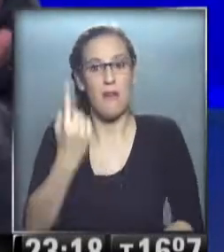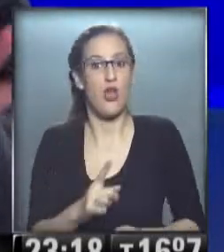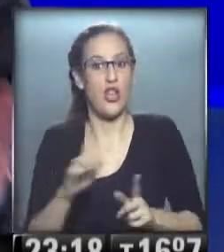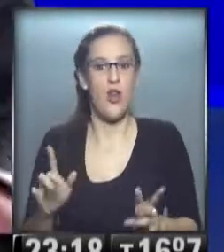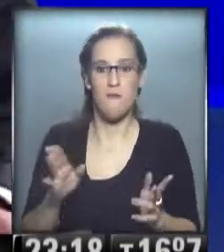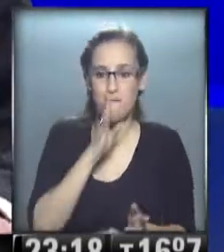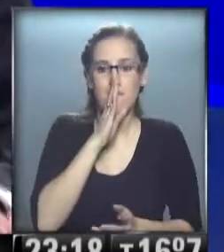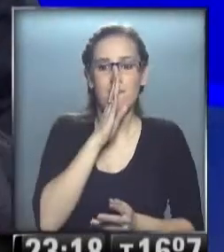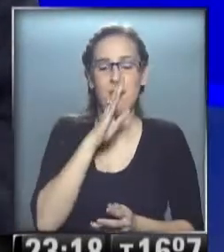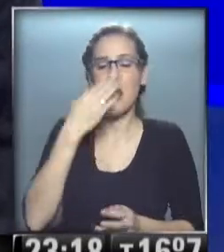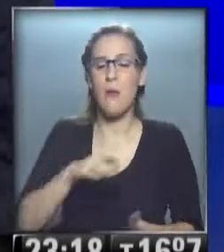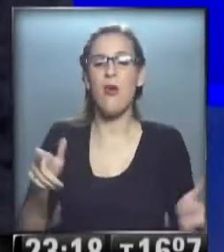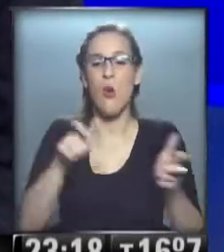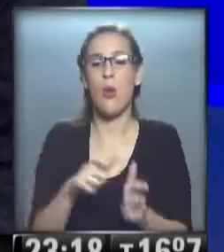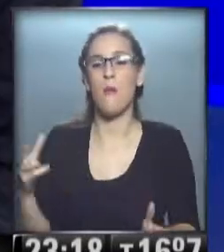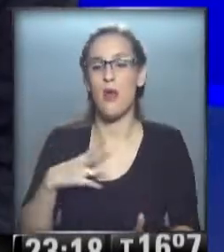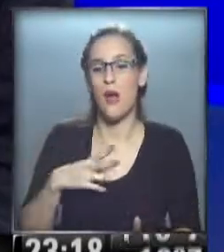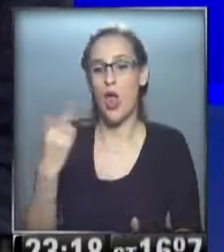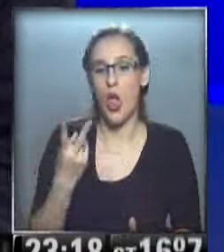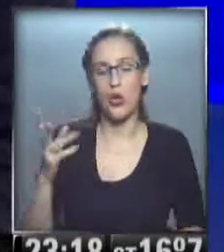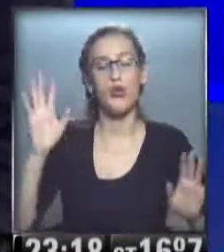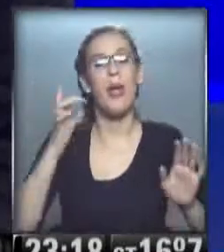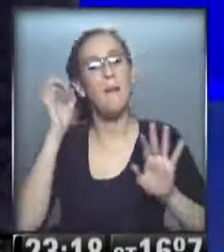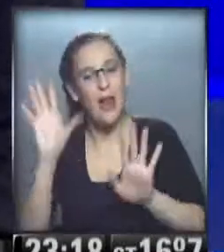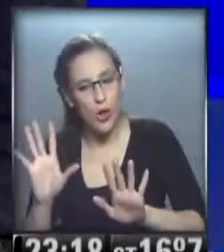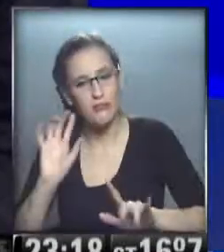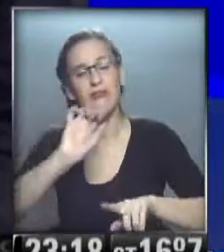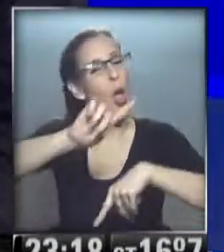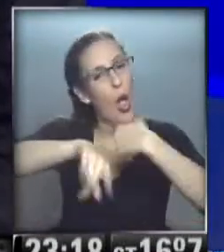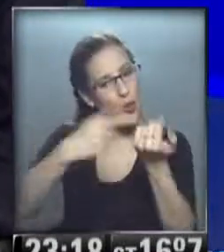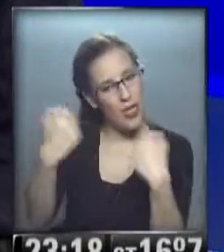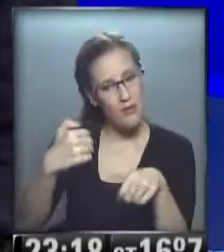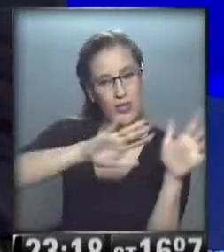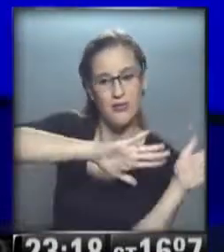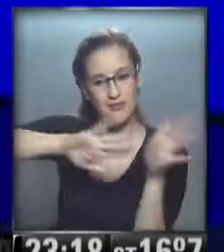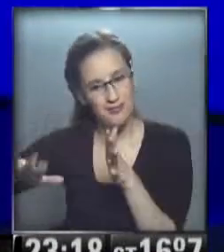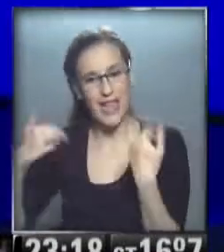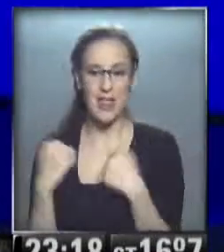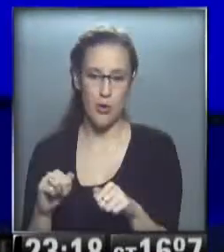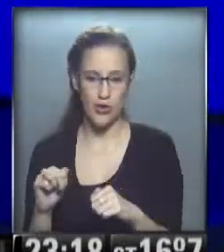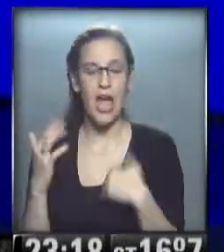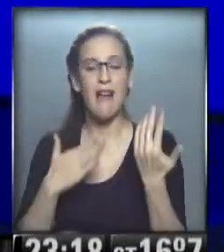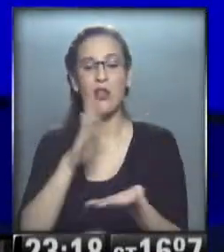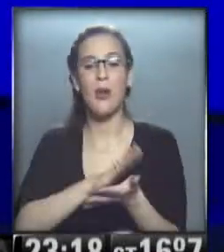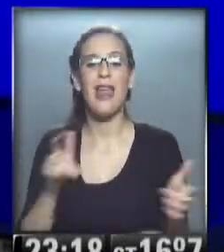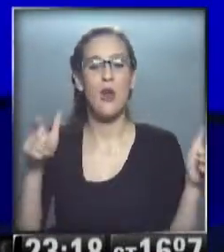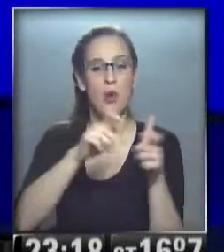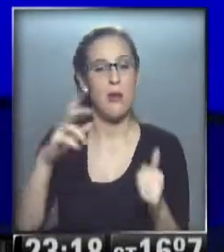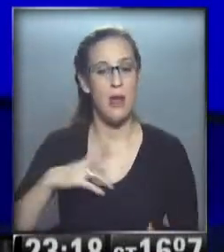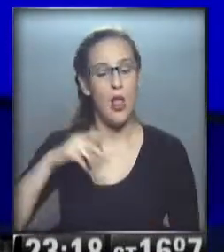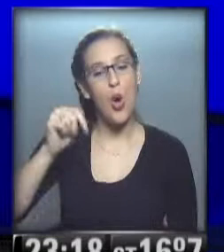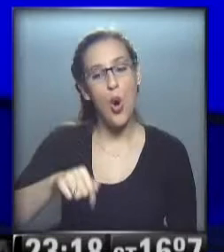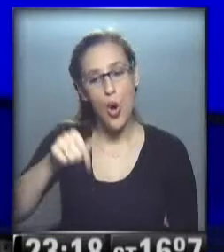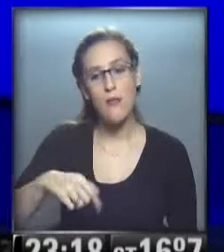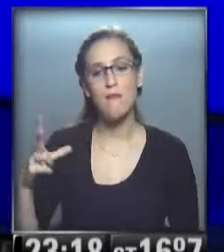Después tuvieron su encuentro privado, vaya a saber uno en qué quedó. Perdón. Pasemos a los deportes. ¿Qué tenemos? Hablando de encuentro privado, hoy hubo un encuentro privado